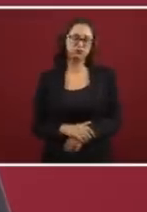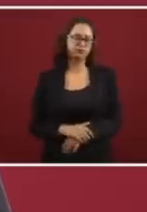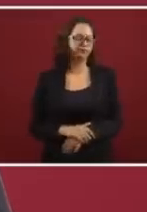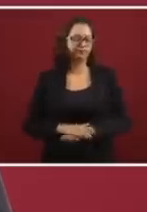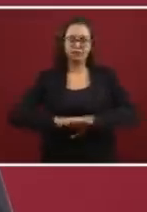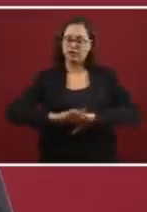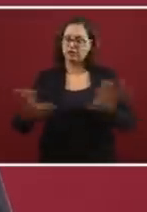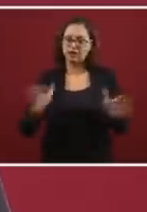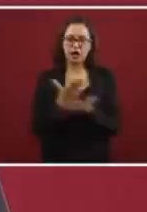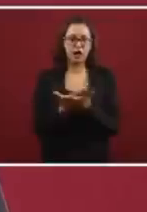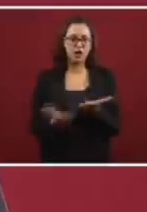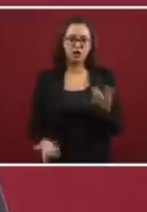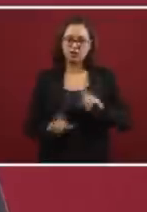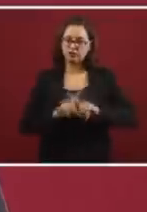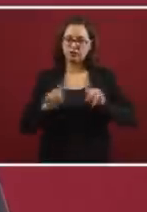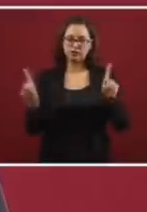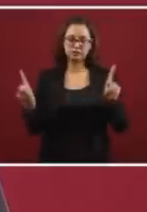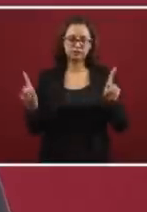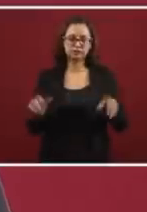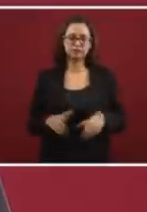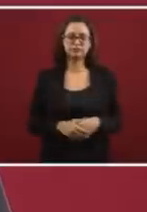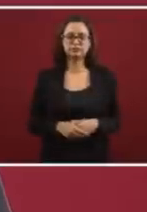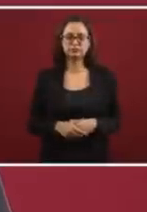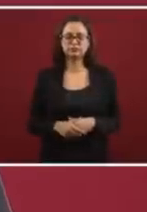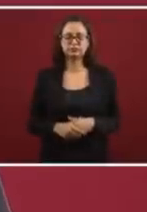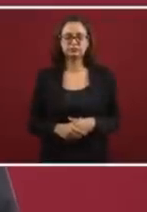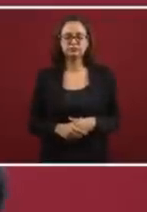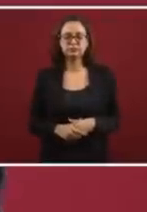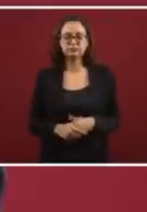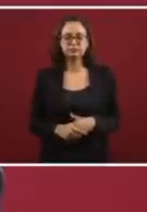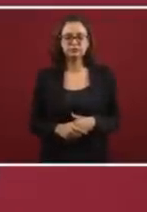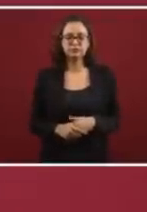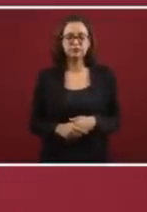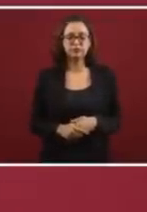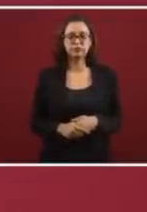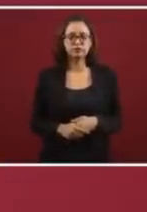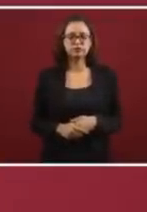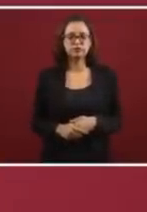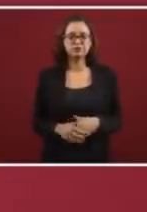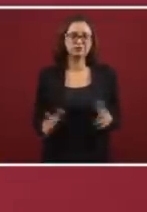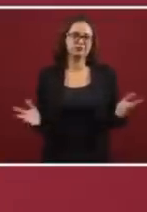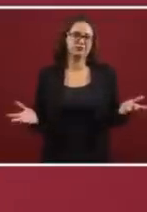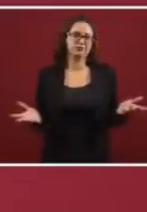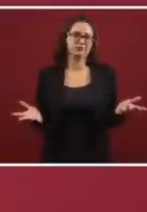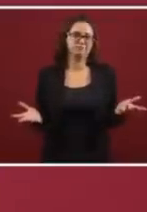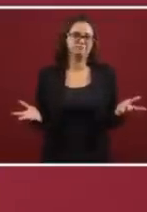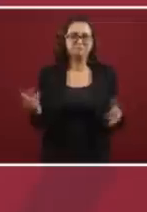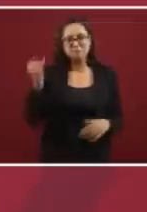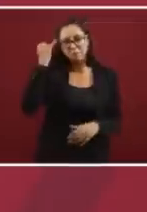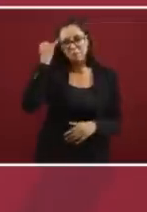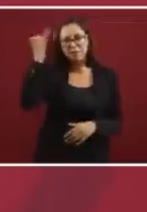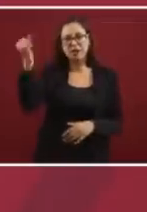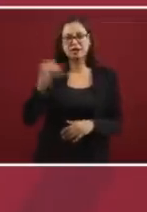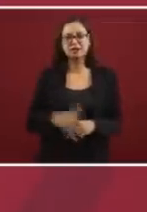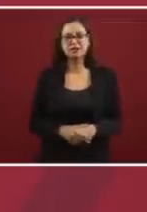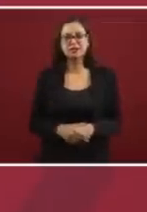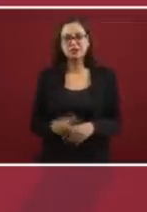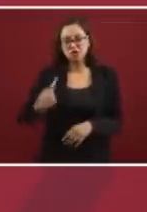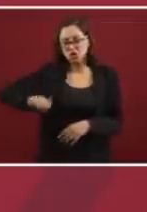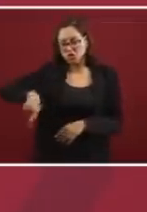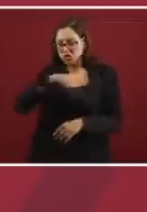ya no es lo mismo ya imagínense nosotros siendo